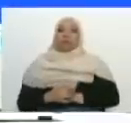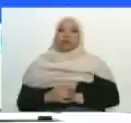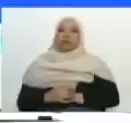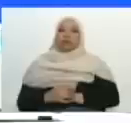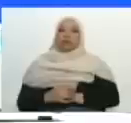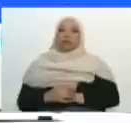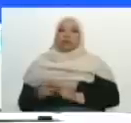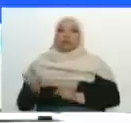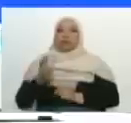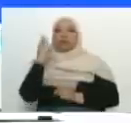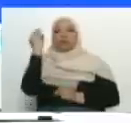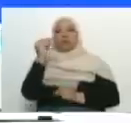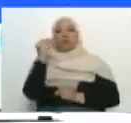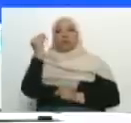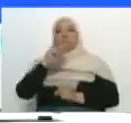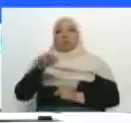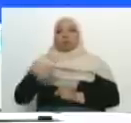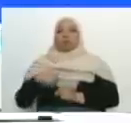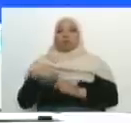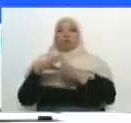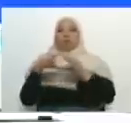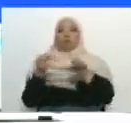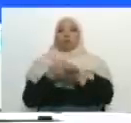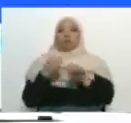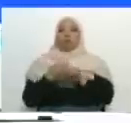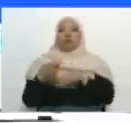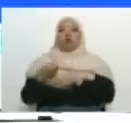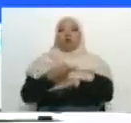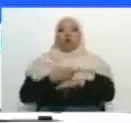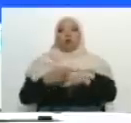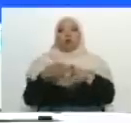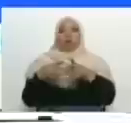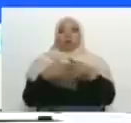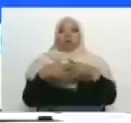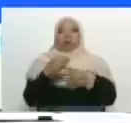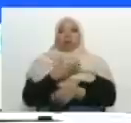Cuando pensamos que lo habíamos visto todo durante el gobierno de Donald Trump, no.